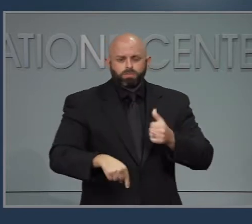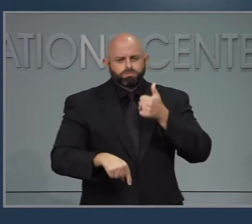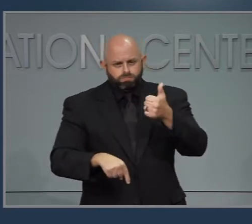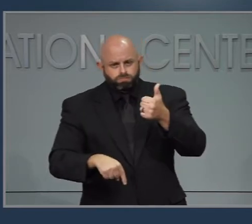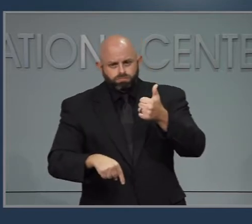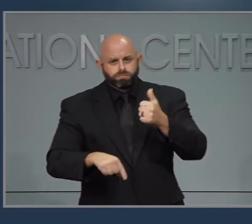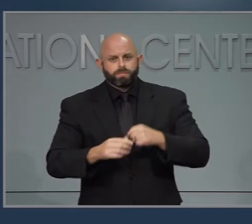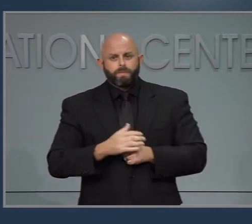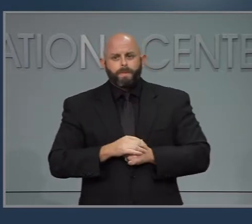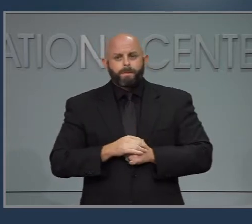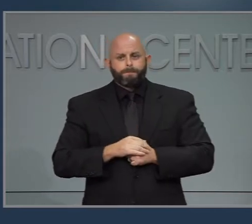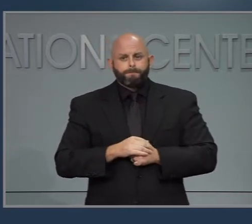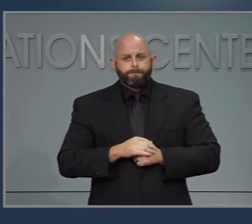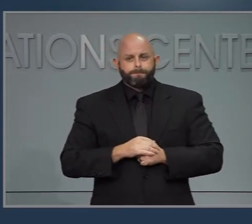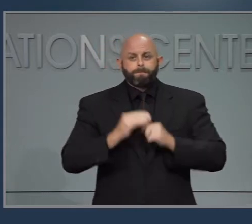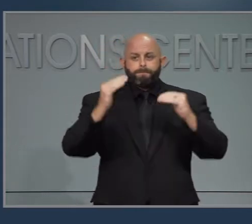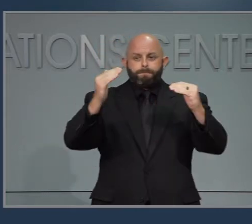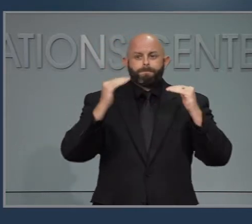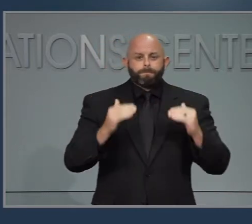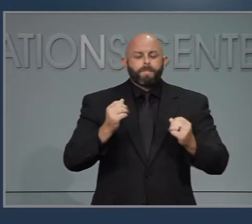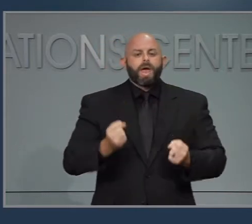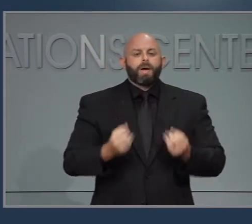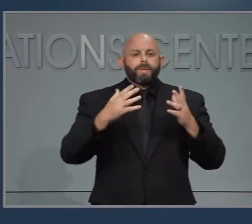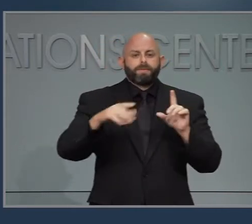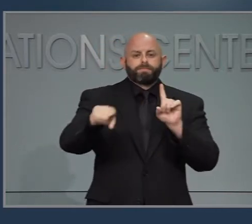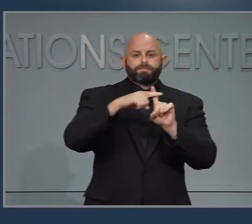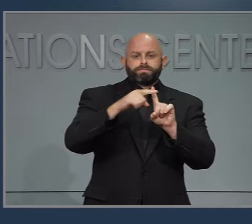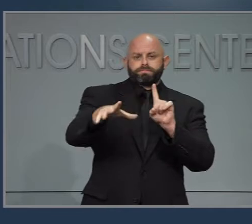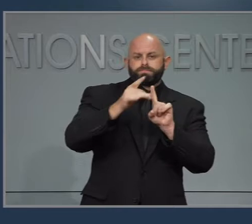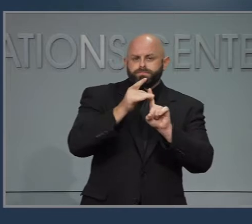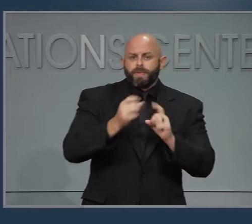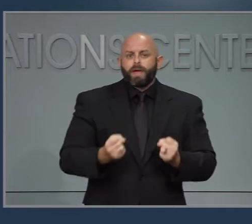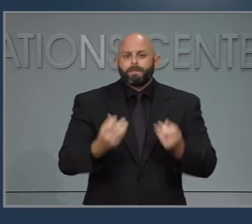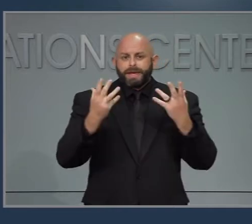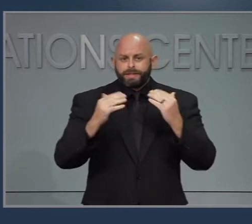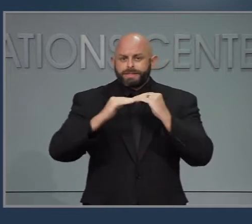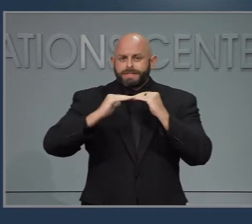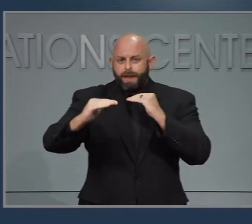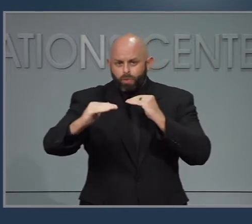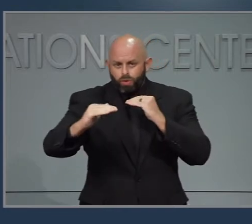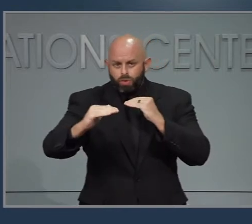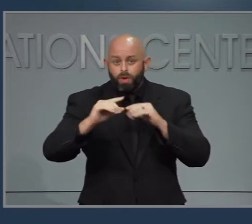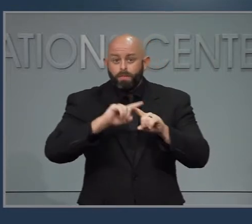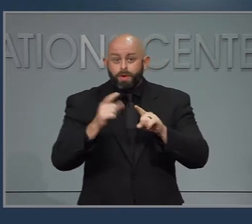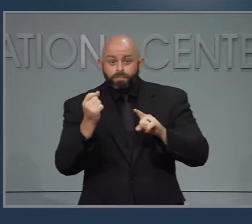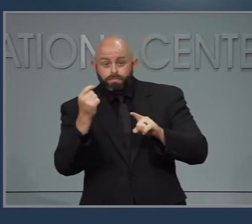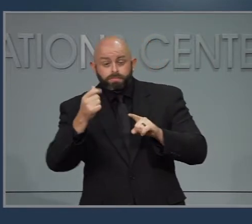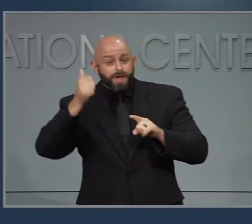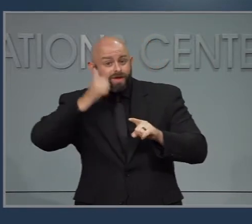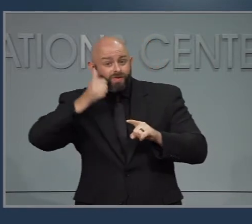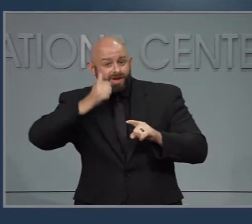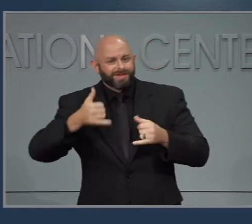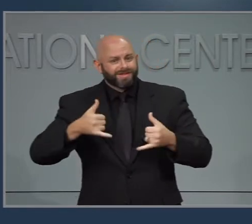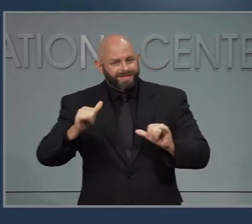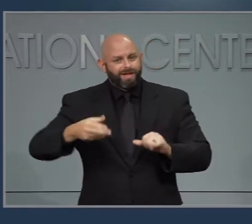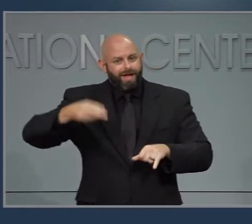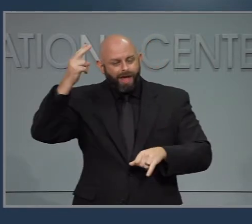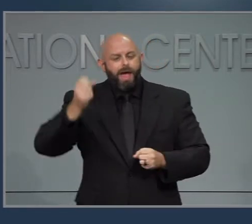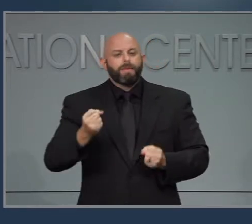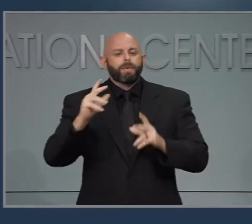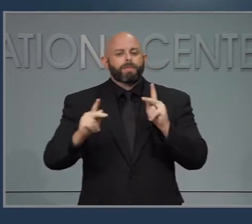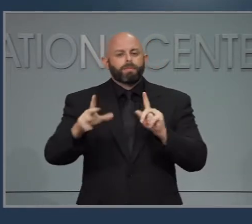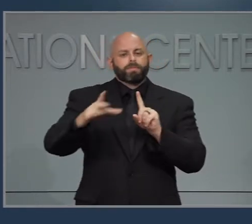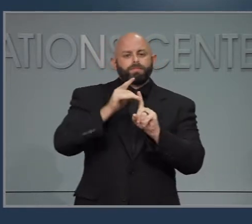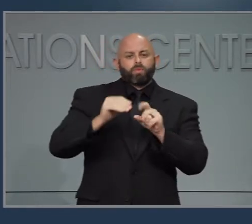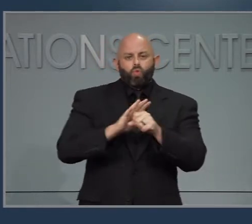La trayectoria de casos confirmados por laboratorio está estable, pero el número de nuevos casos por día sigue alto, así que